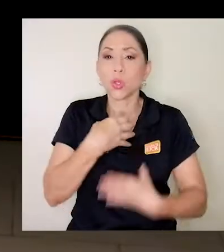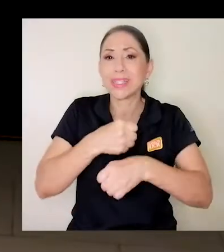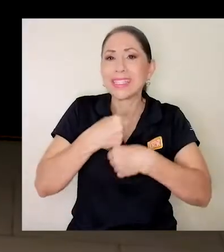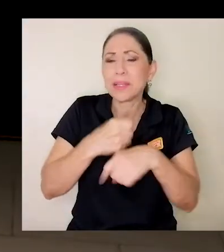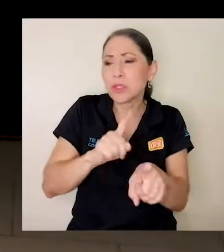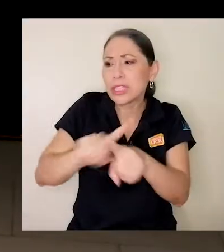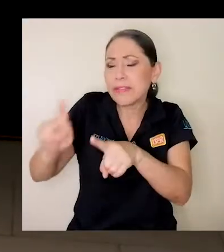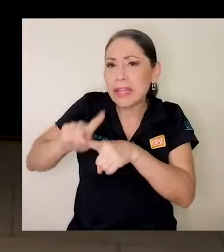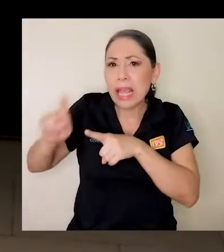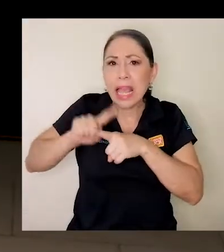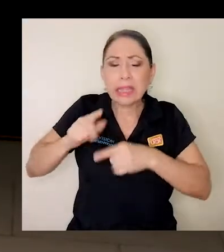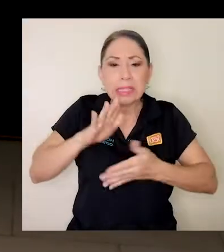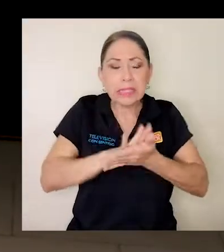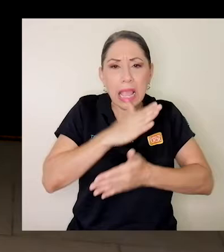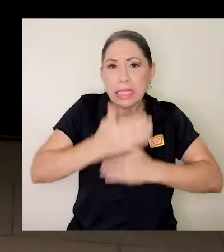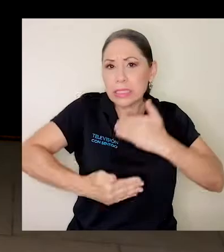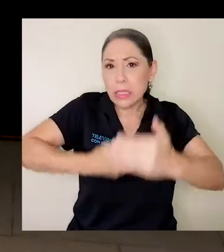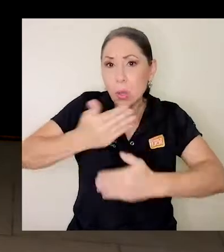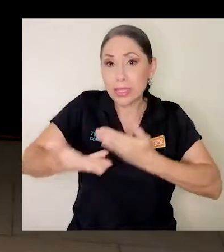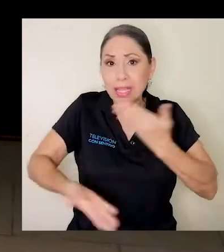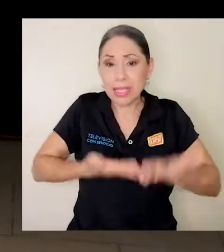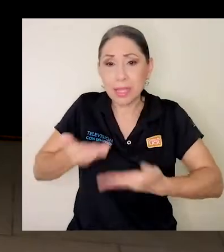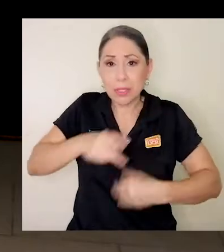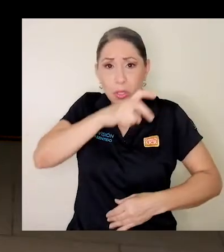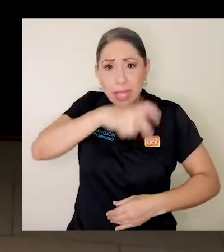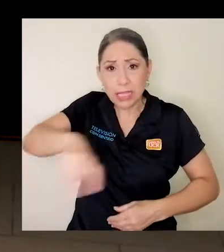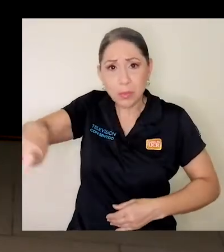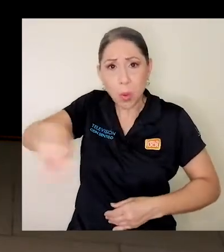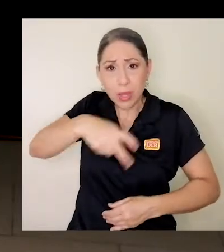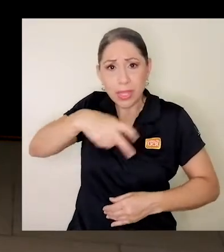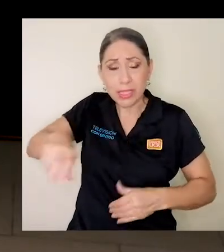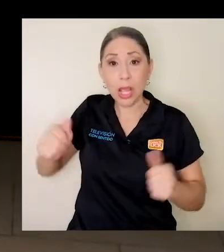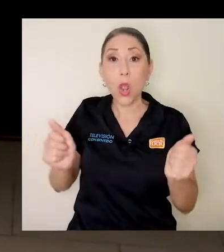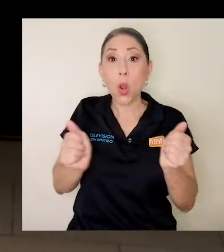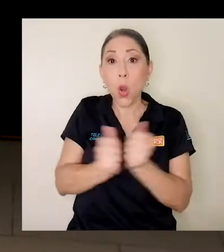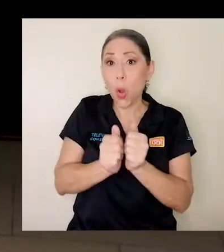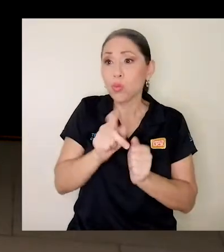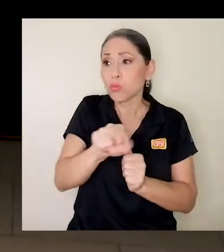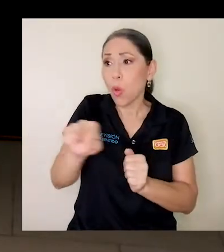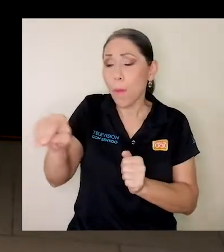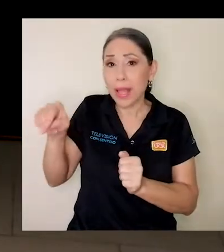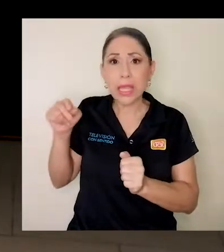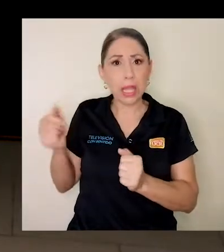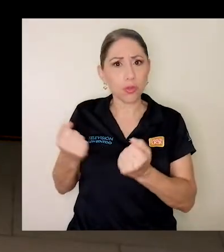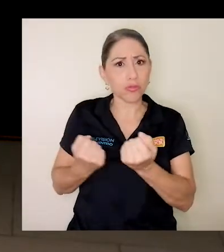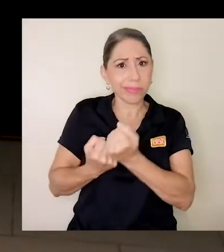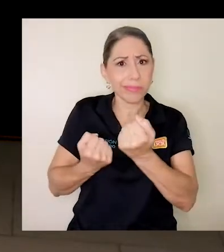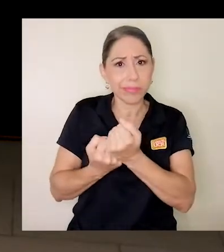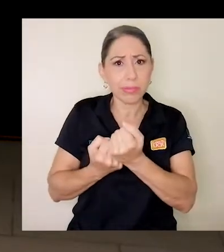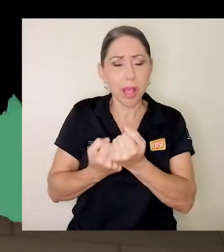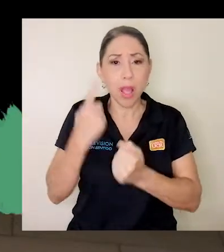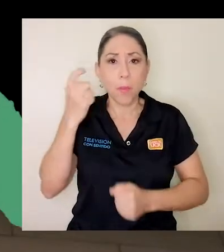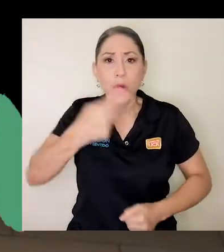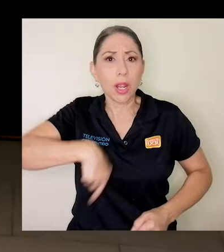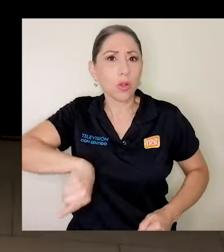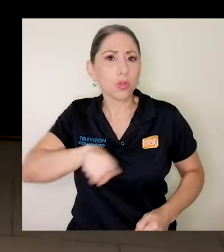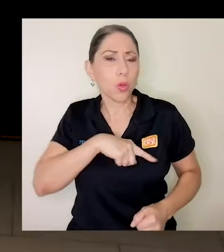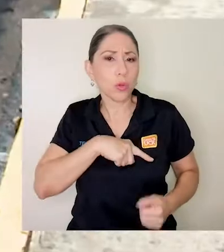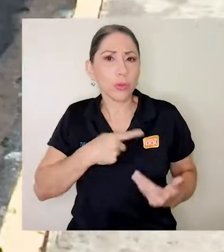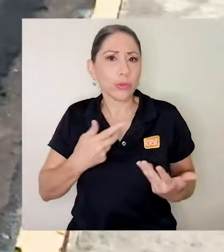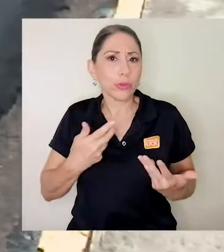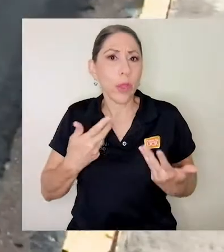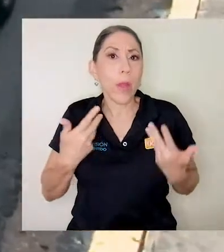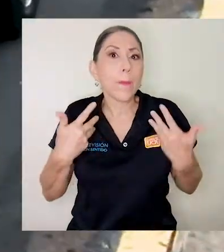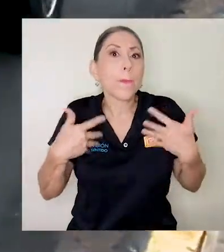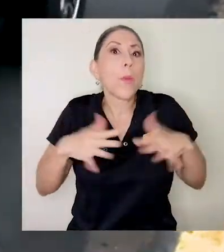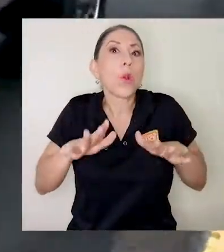Nosotros hicimos una serie de gestiones en el servicio de transportes con el apoyo de distintos compañeros, y porque no